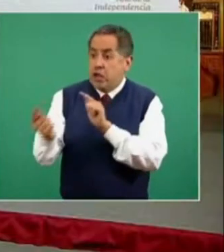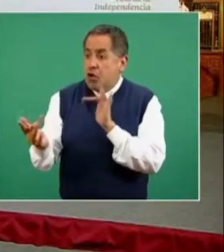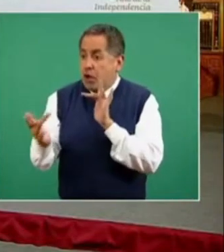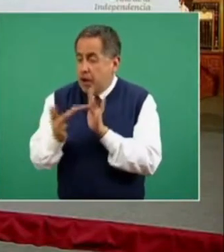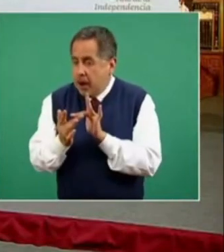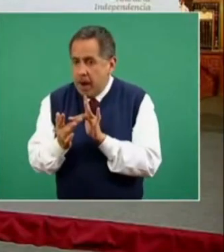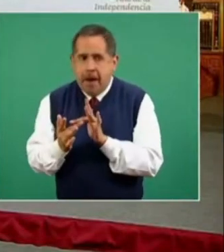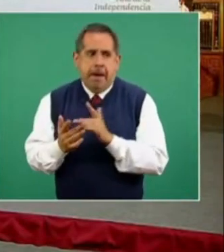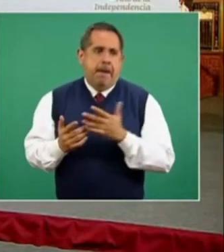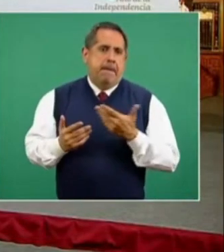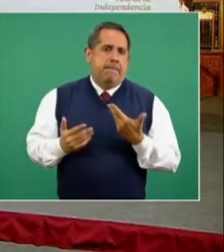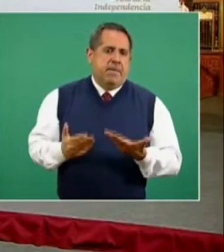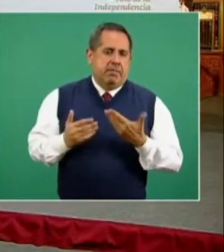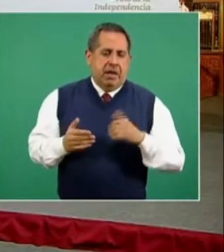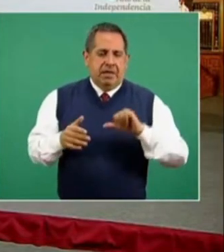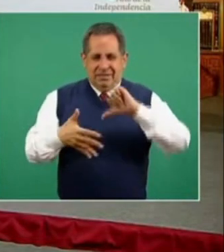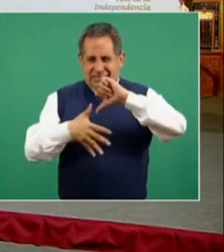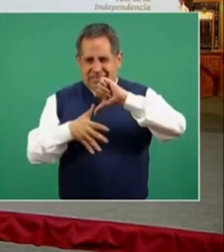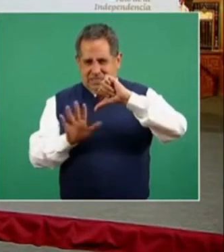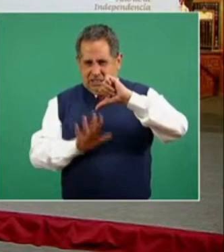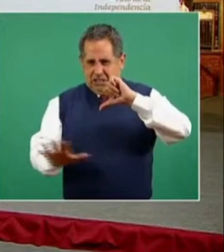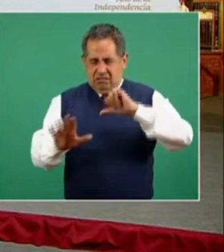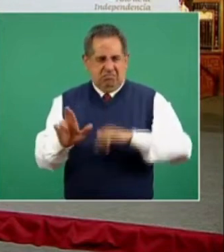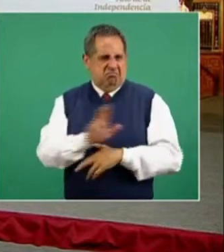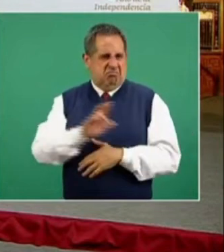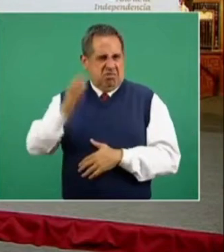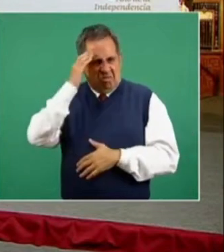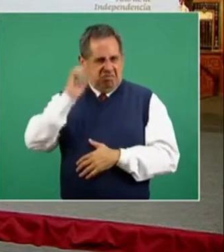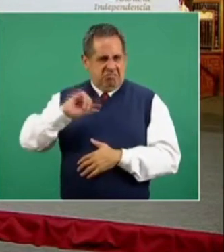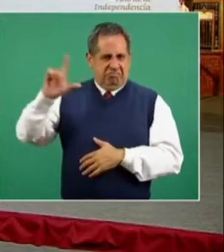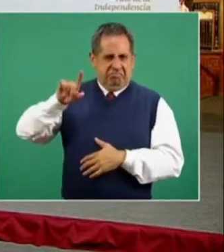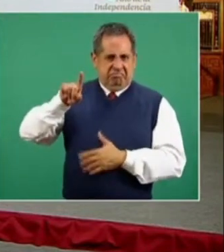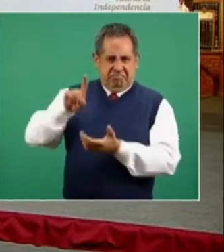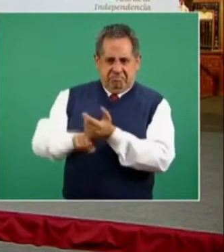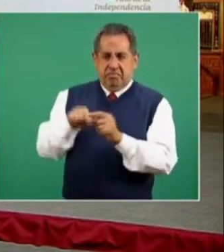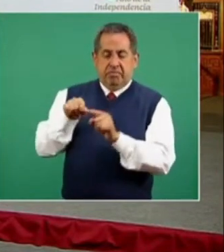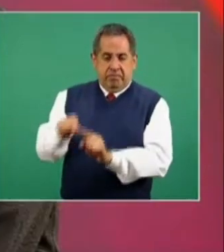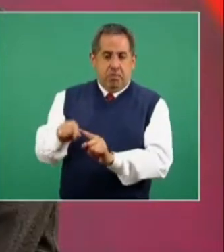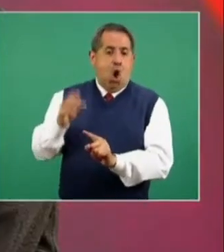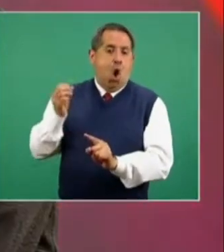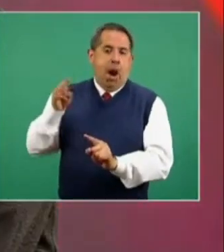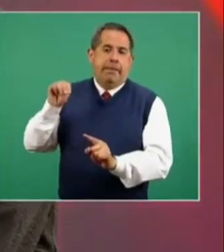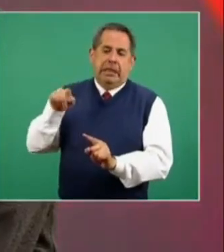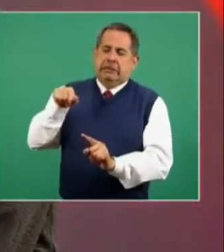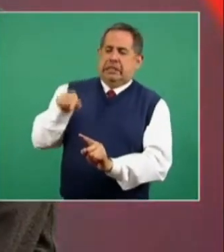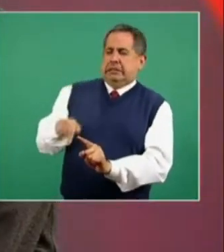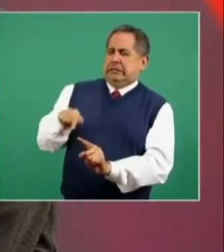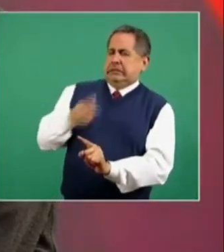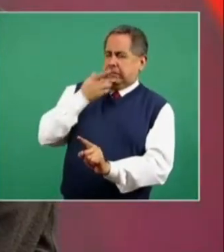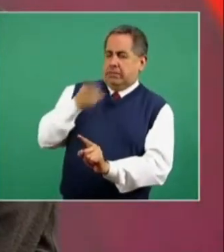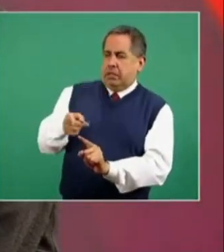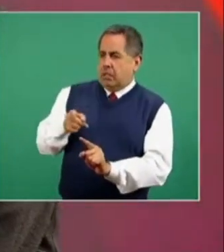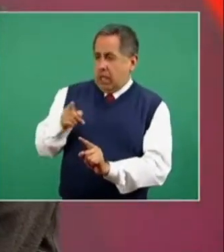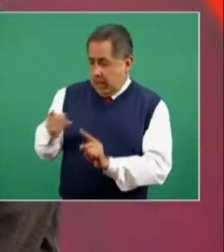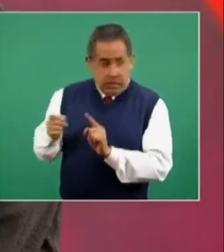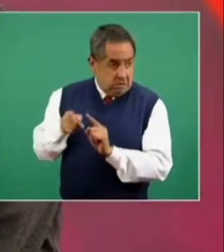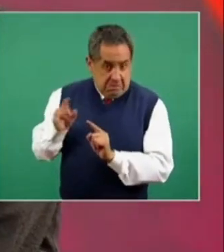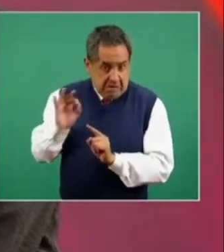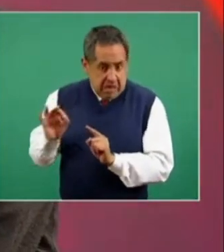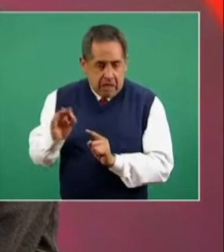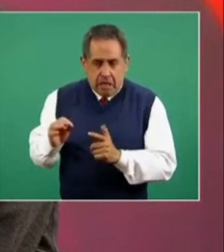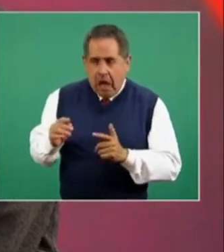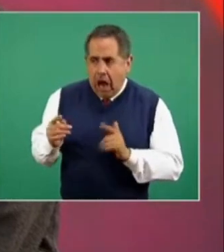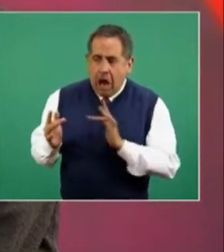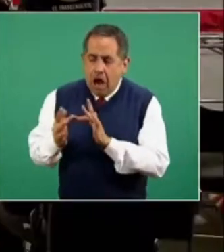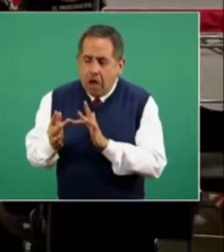agencia regional que tiene ese reconocimiento ante la Organización Mundial de la Salud, nos da mucha confianza